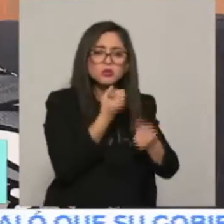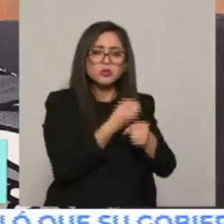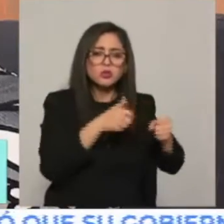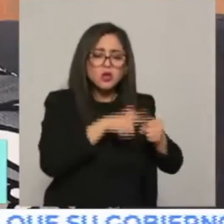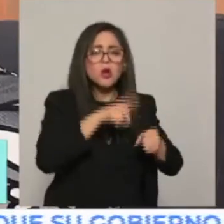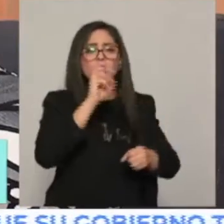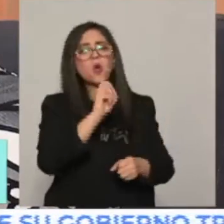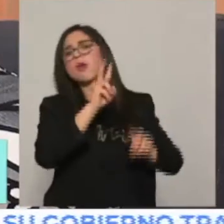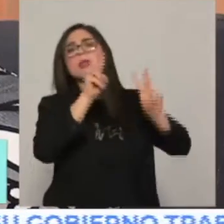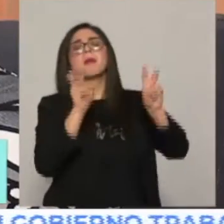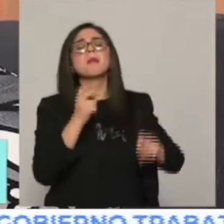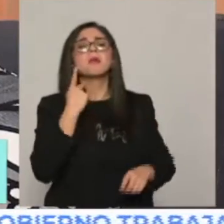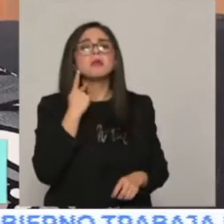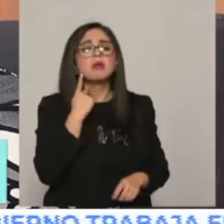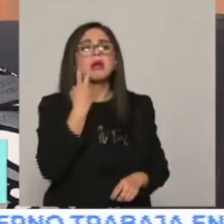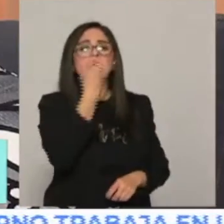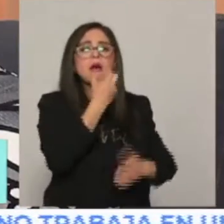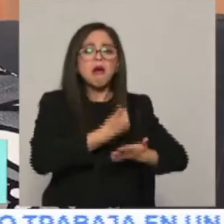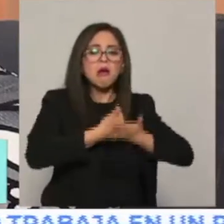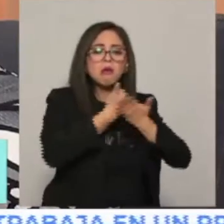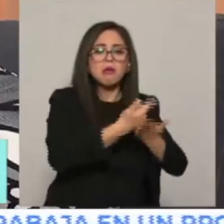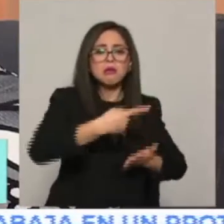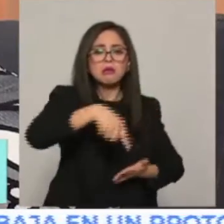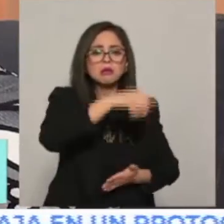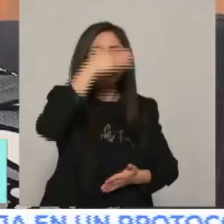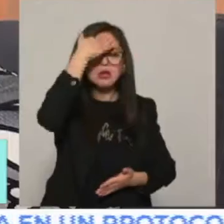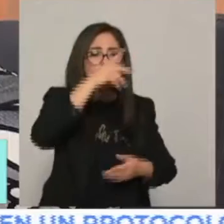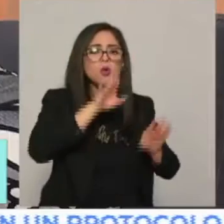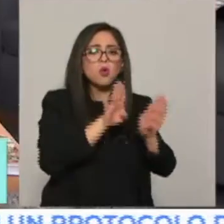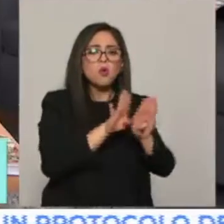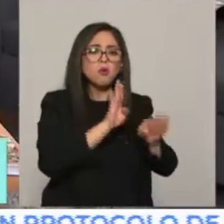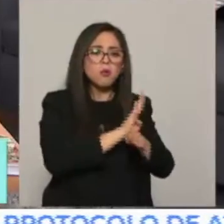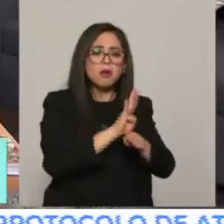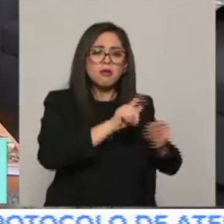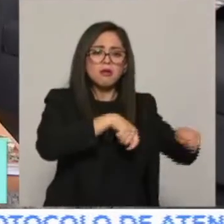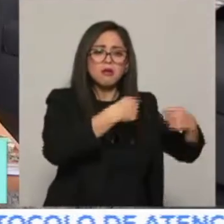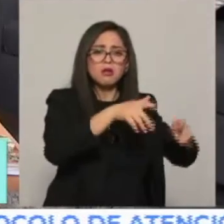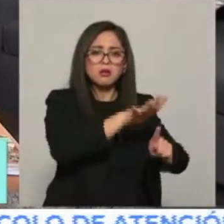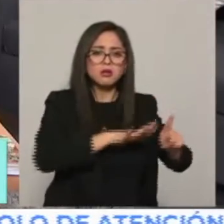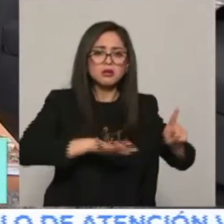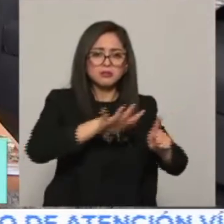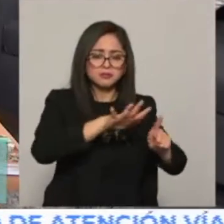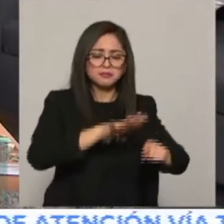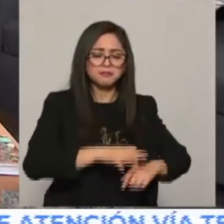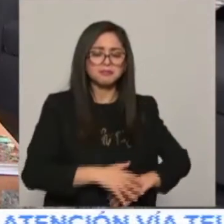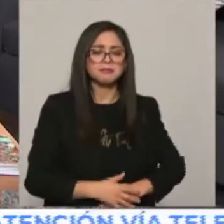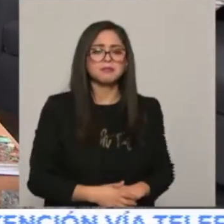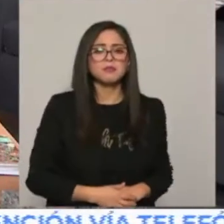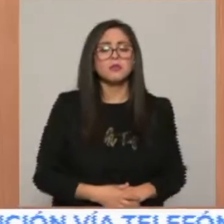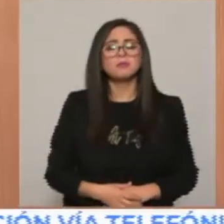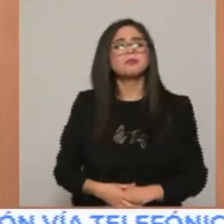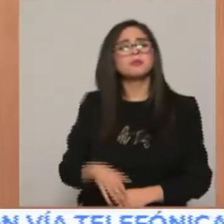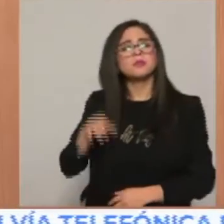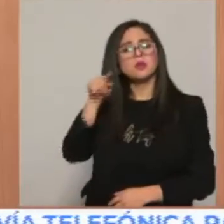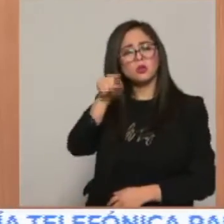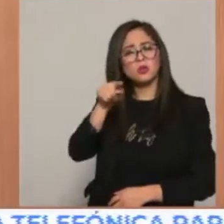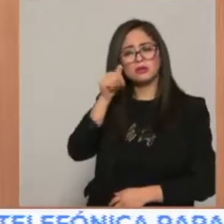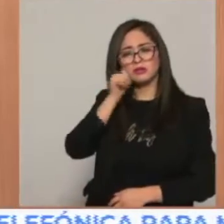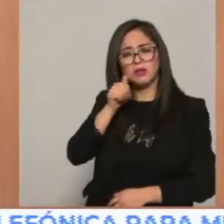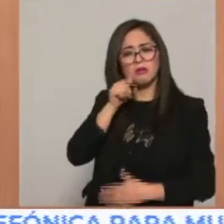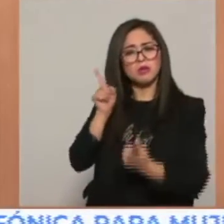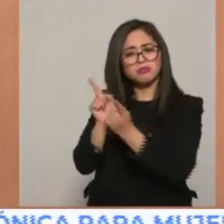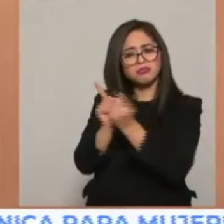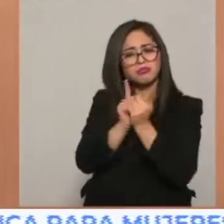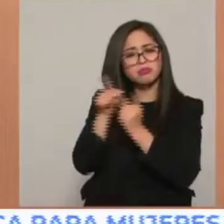a sabiendas de cuál es el beneficio que va a tener para toda la sociedad. Tú que estás tan de cerca con los ciudadanos, Mauricio, luego de que la Ciudad